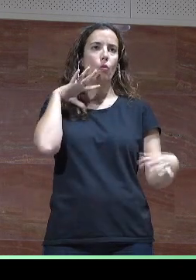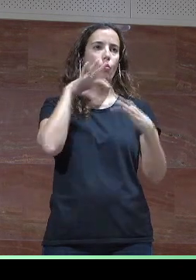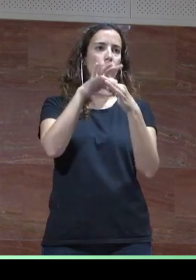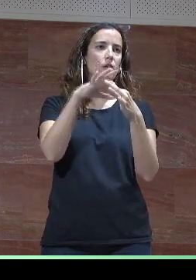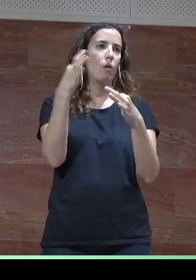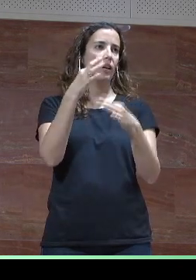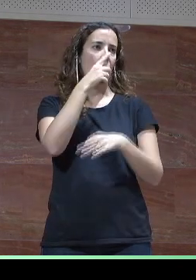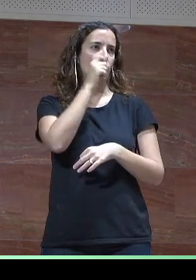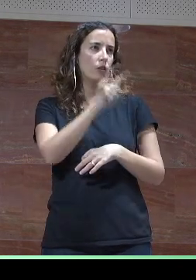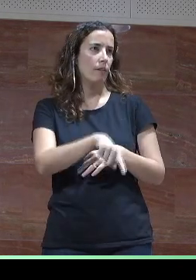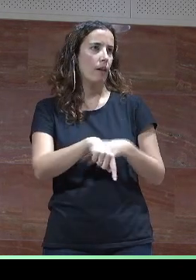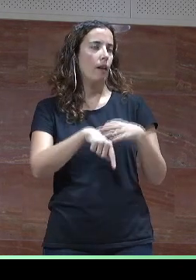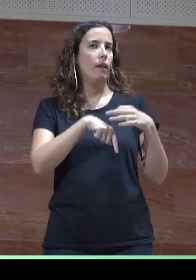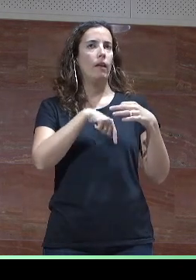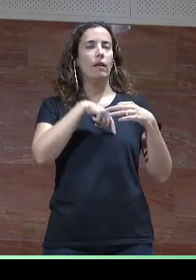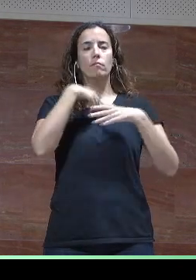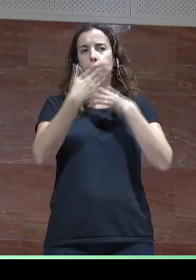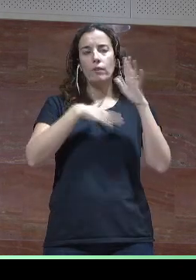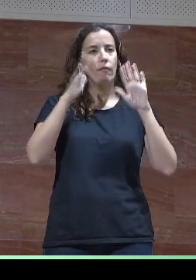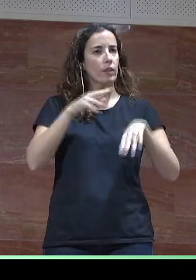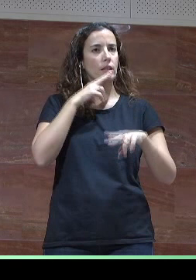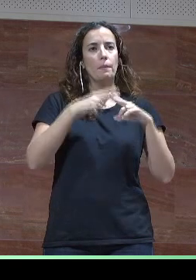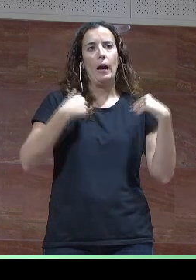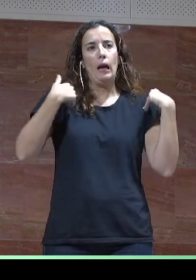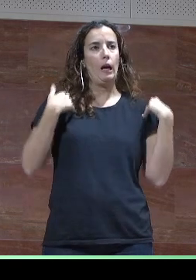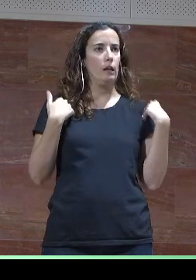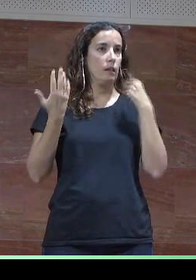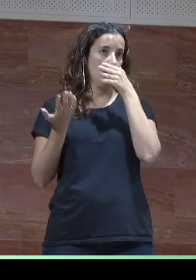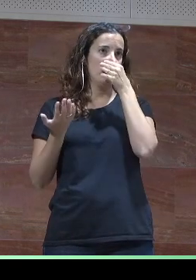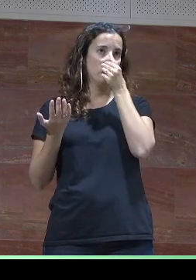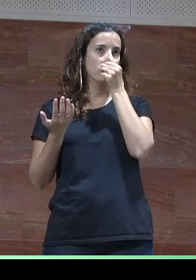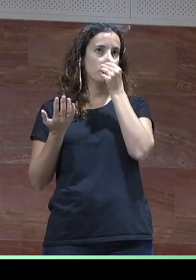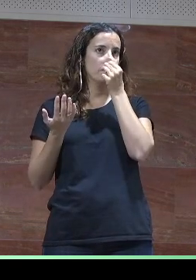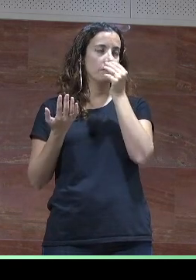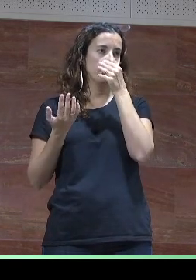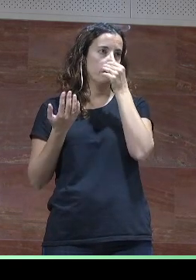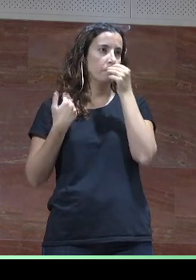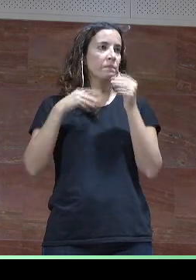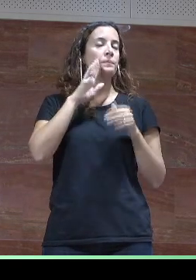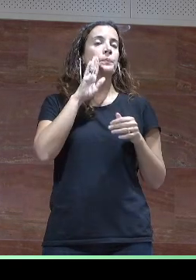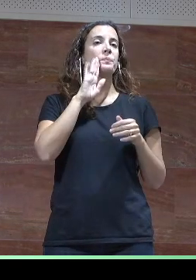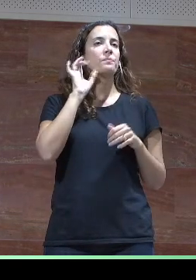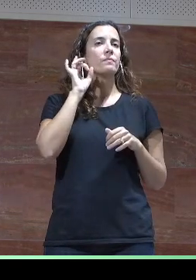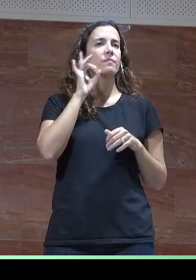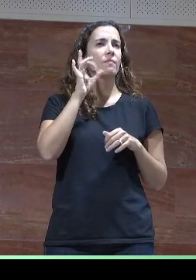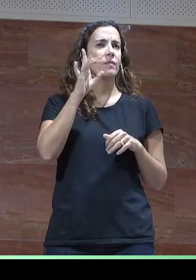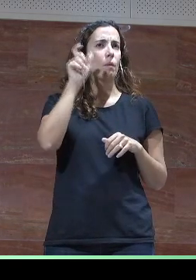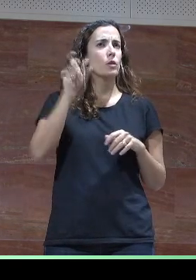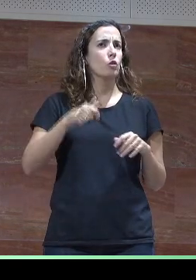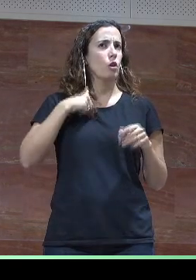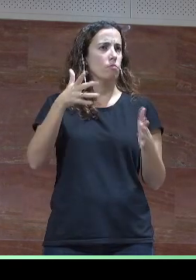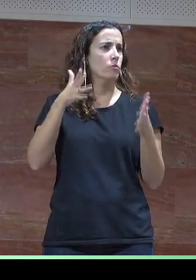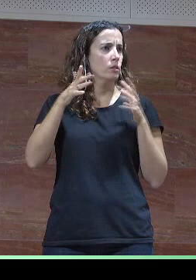la inutilidad y al final es una carga. Si atendemos, y ha habido una intervención antes de una persona ahí que me ha